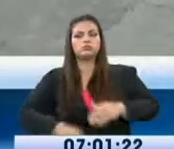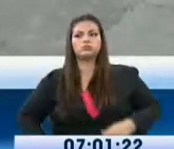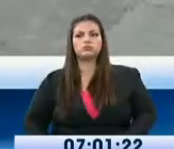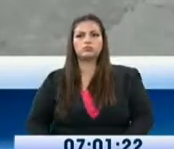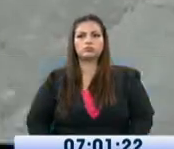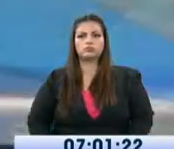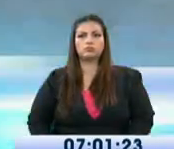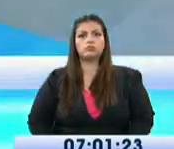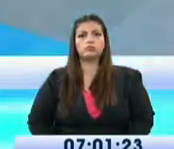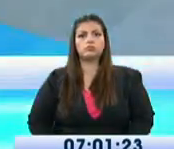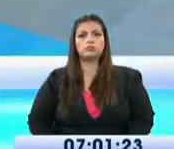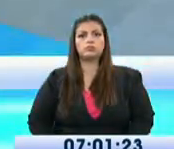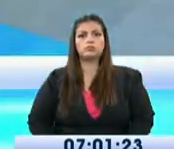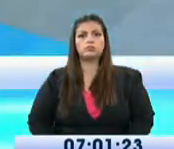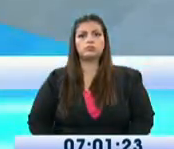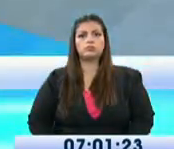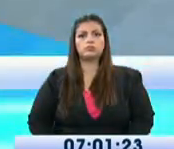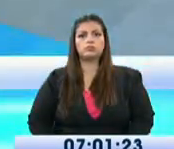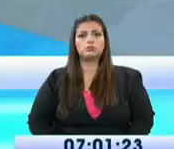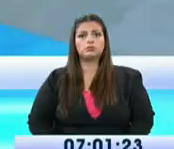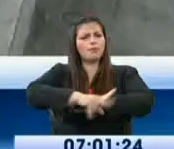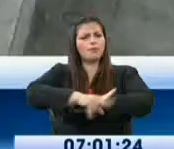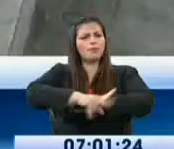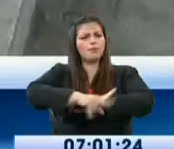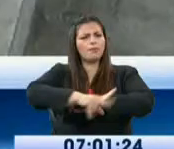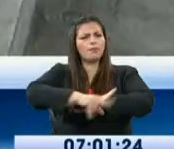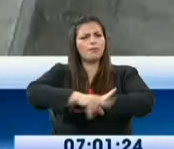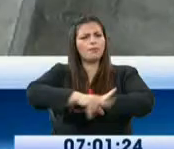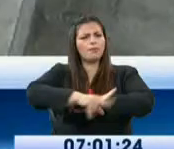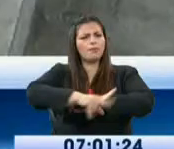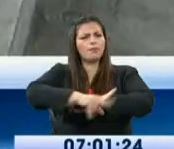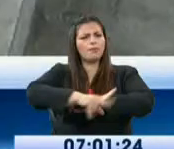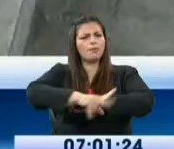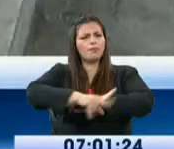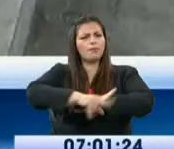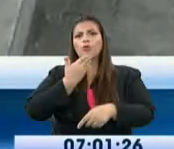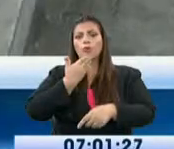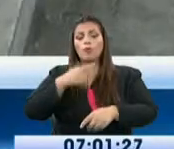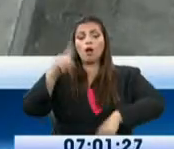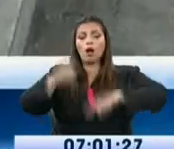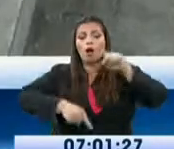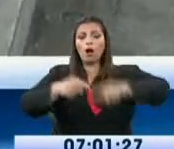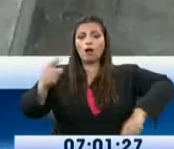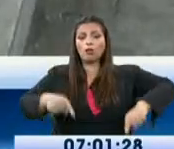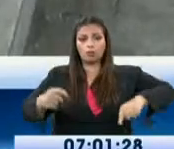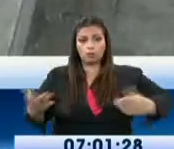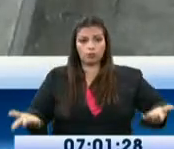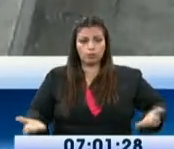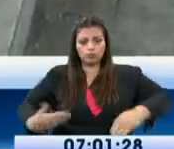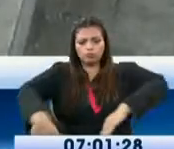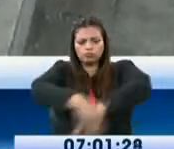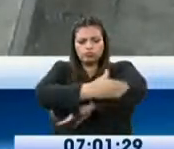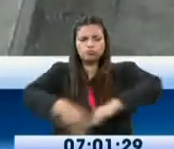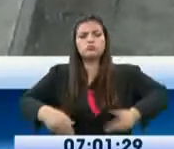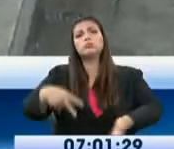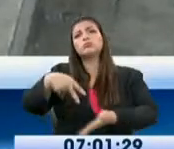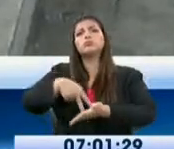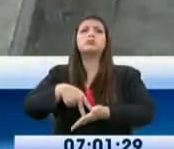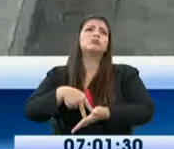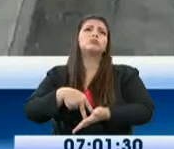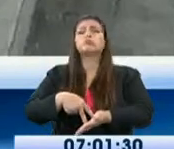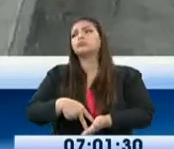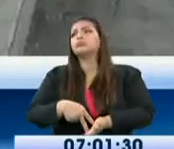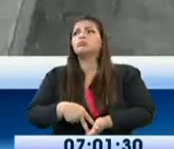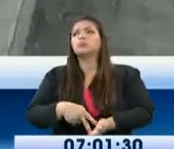los robos que se han suscitado a las personas, sobre todo aquellas que están distraídas en el norte de la urbe y que son violentamente